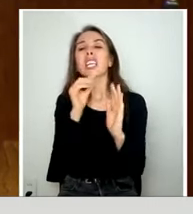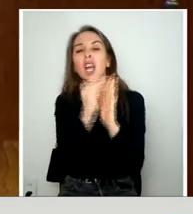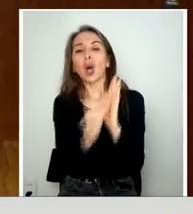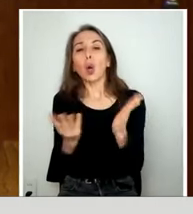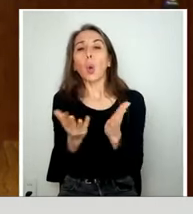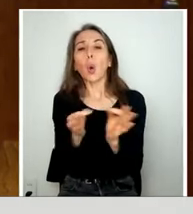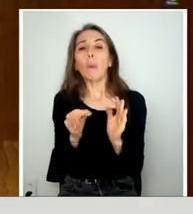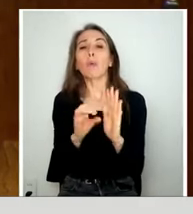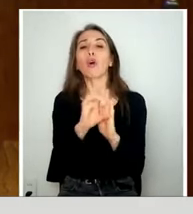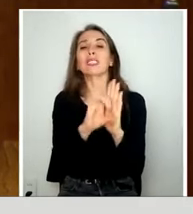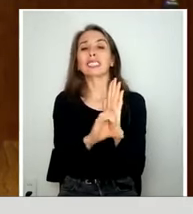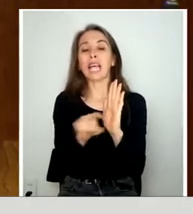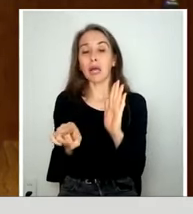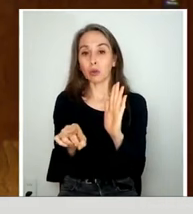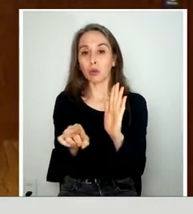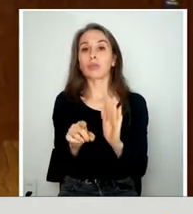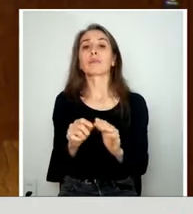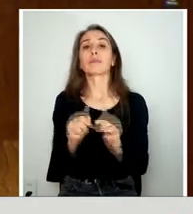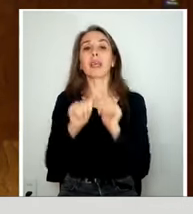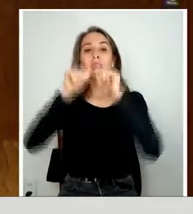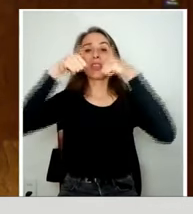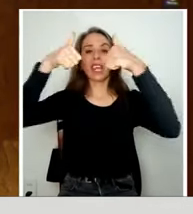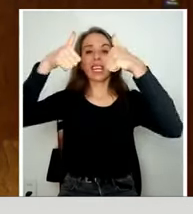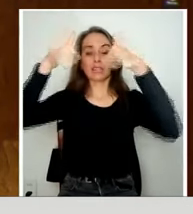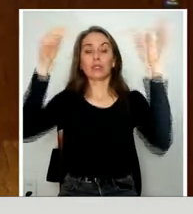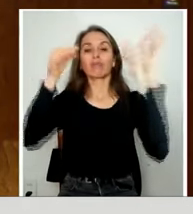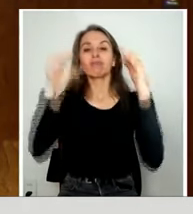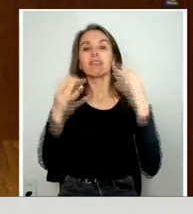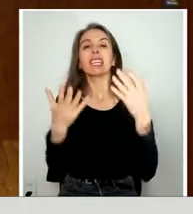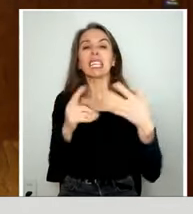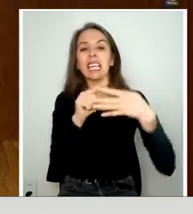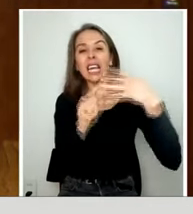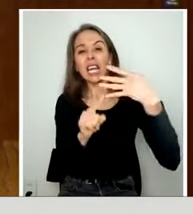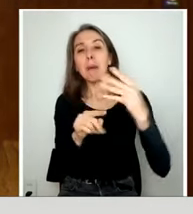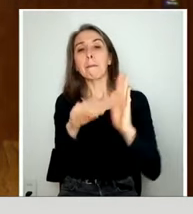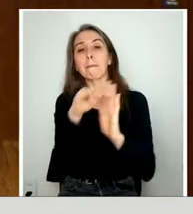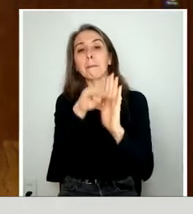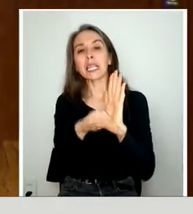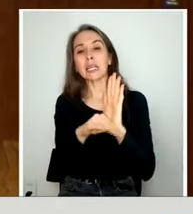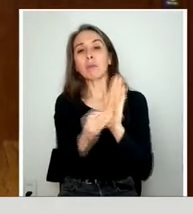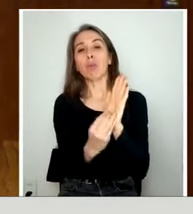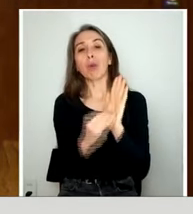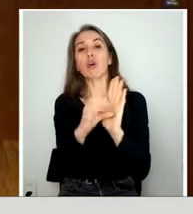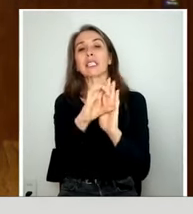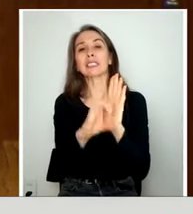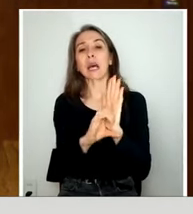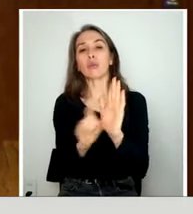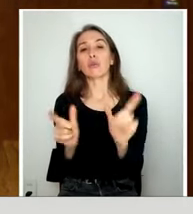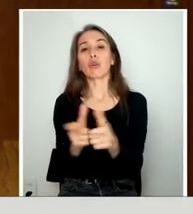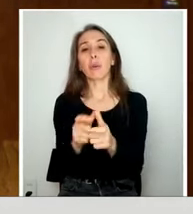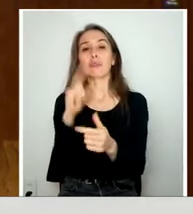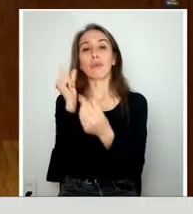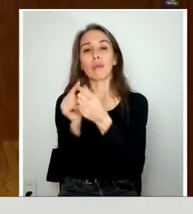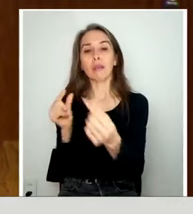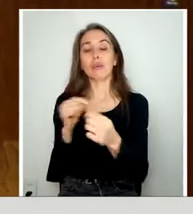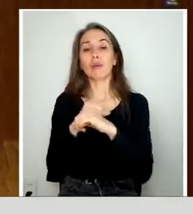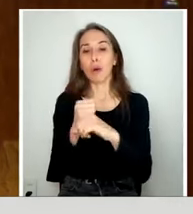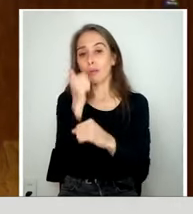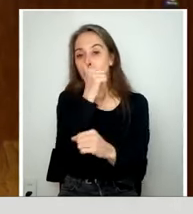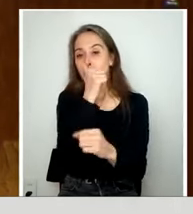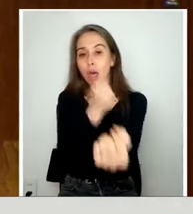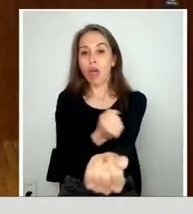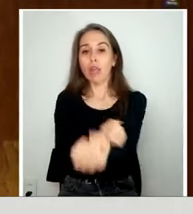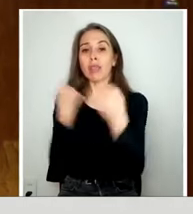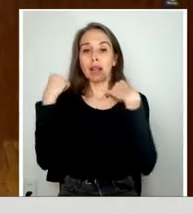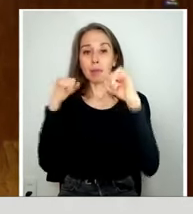las funciones de la dirección Superior y se mencionan las estipulaciones mínimas que deberá contener los estatutos de la Comisión Nacional de control de dopaje número 2 crear